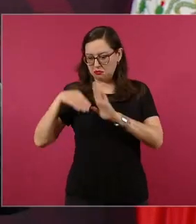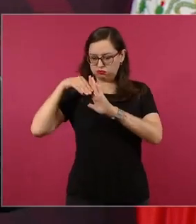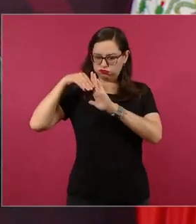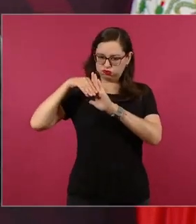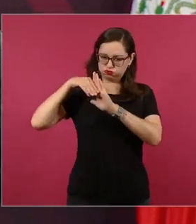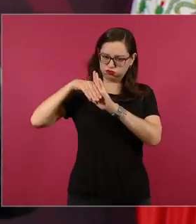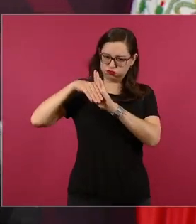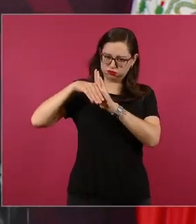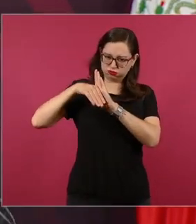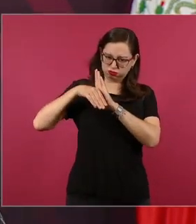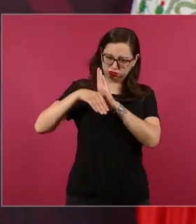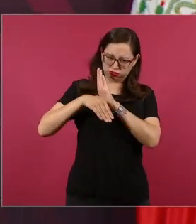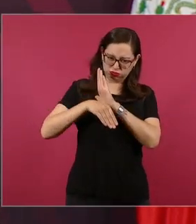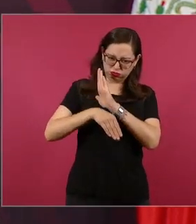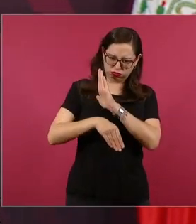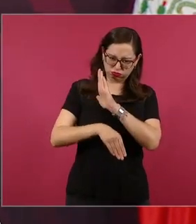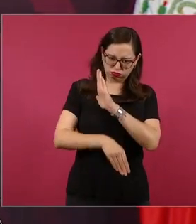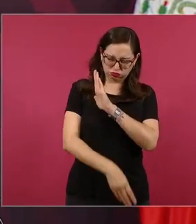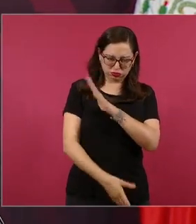progresivo,